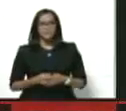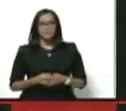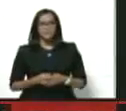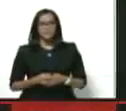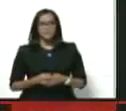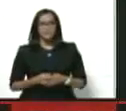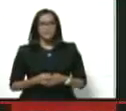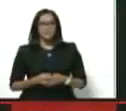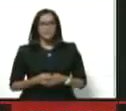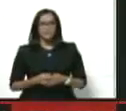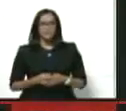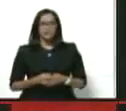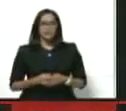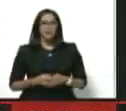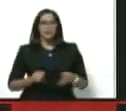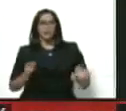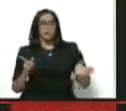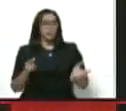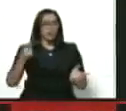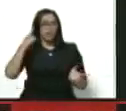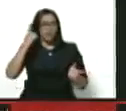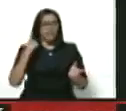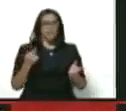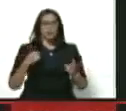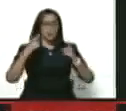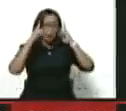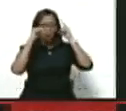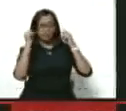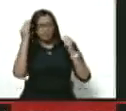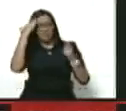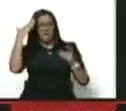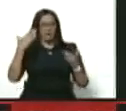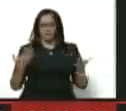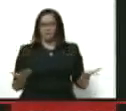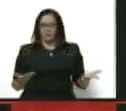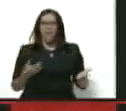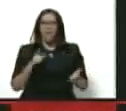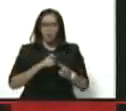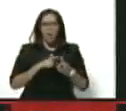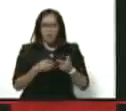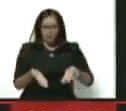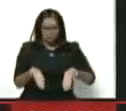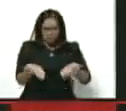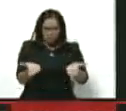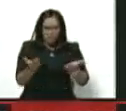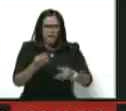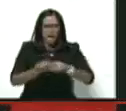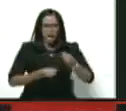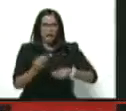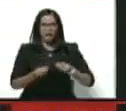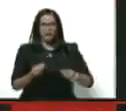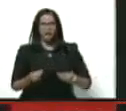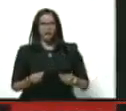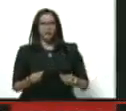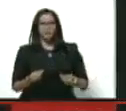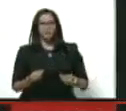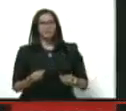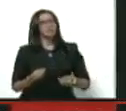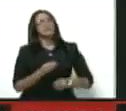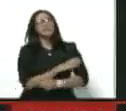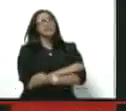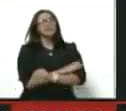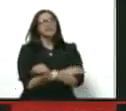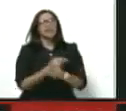Los que son más papistas que el Papa. Sí, hombre, sí. Entonces yo les digo que lo hagan. Y ahora, de la derecha, presidente,